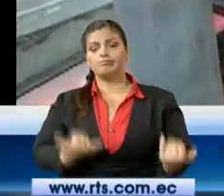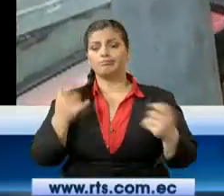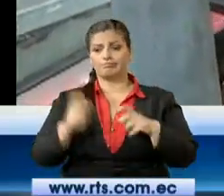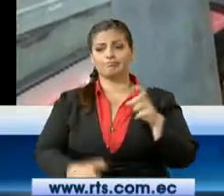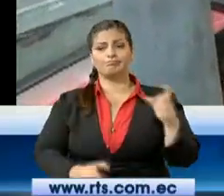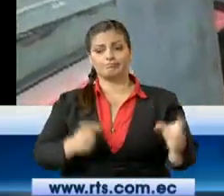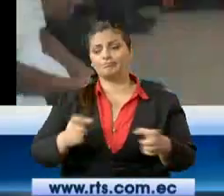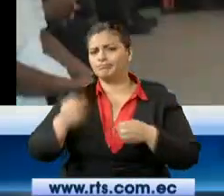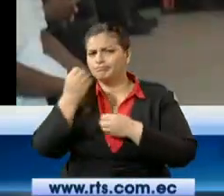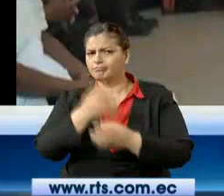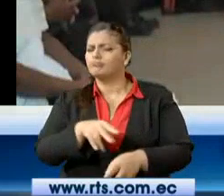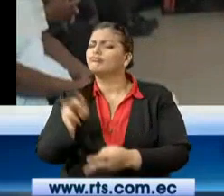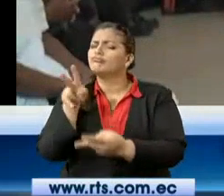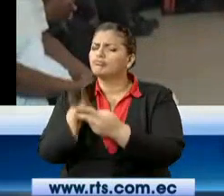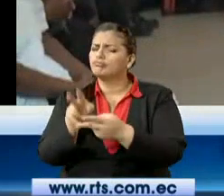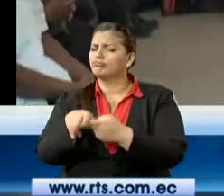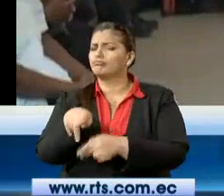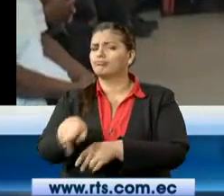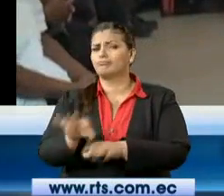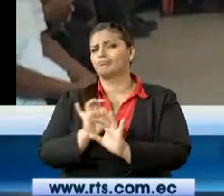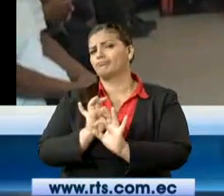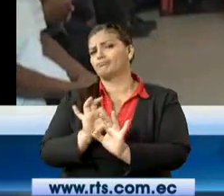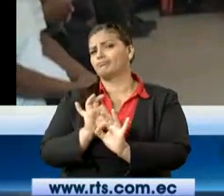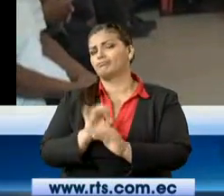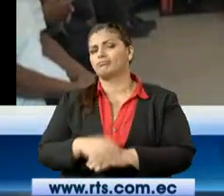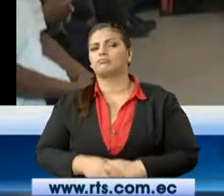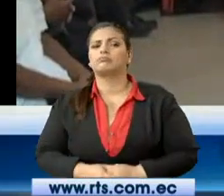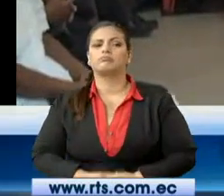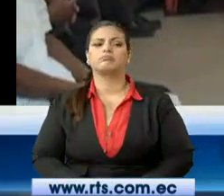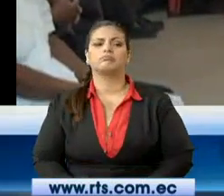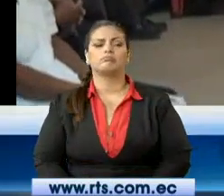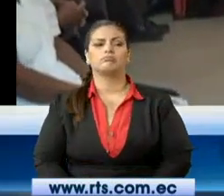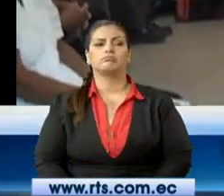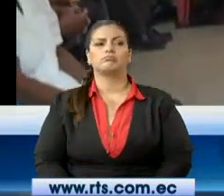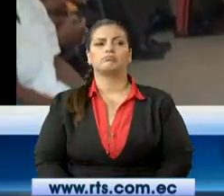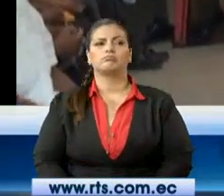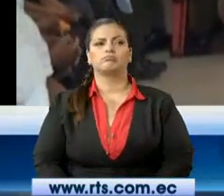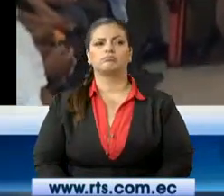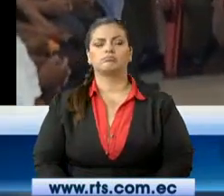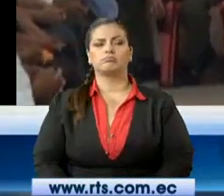el ser humano que partió sin previo aviso. Informó Odette Camacho.